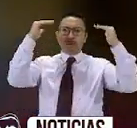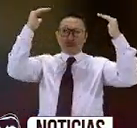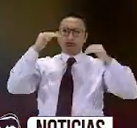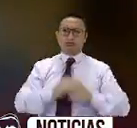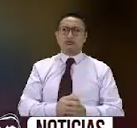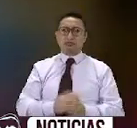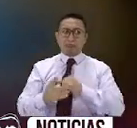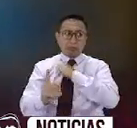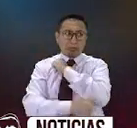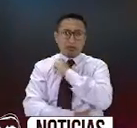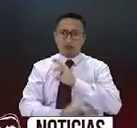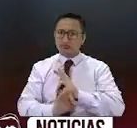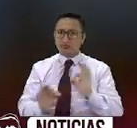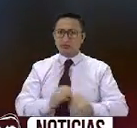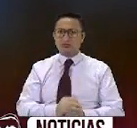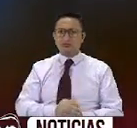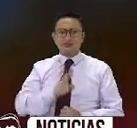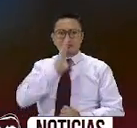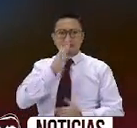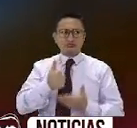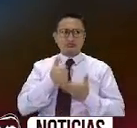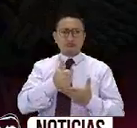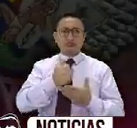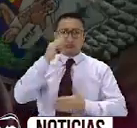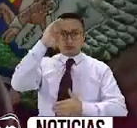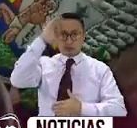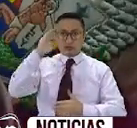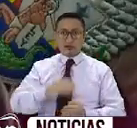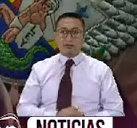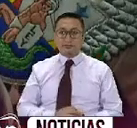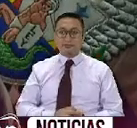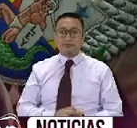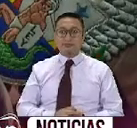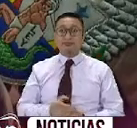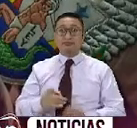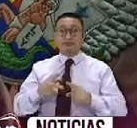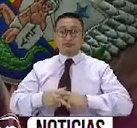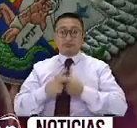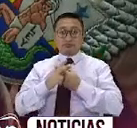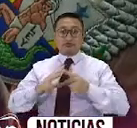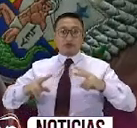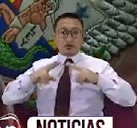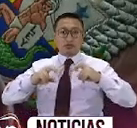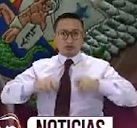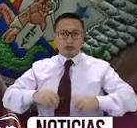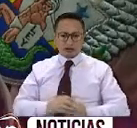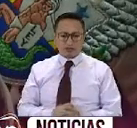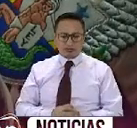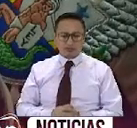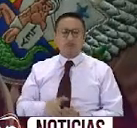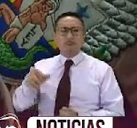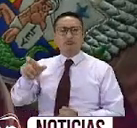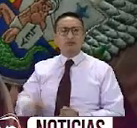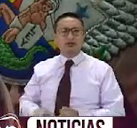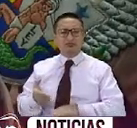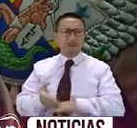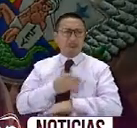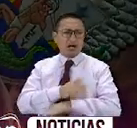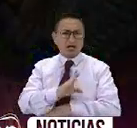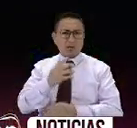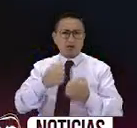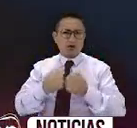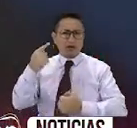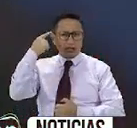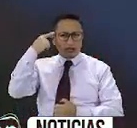penal. Colaboró en todo momento con la autoridad. En donde se realizará pericias a fin de conocer si tenía algún trastorno o no